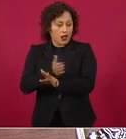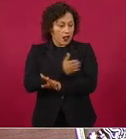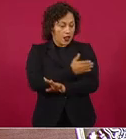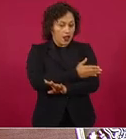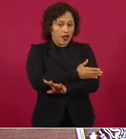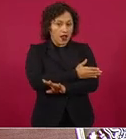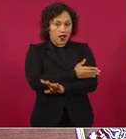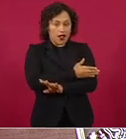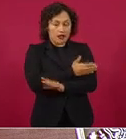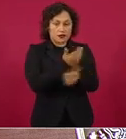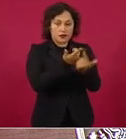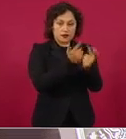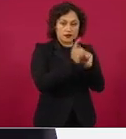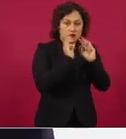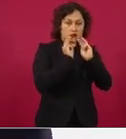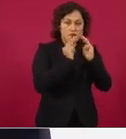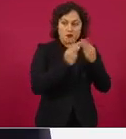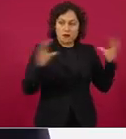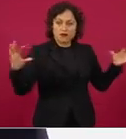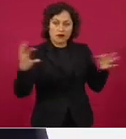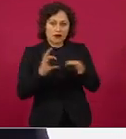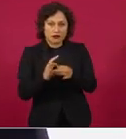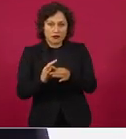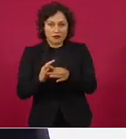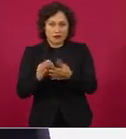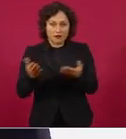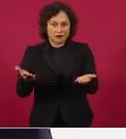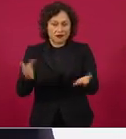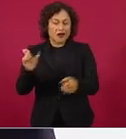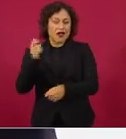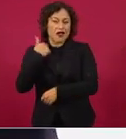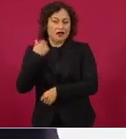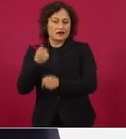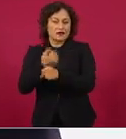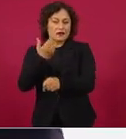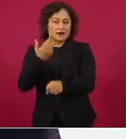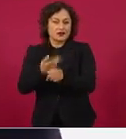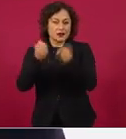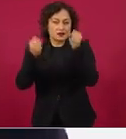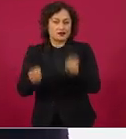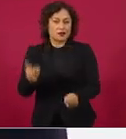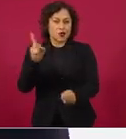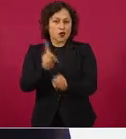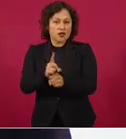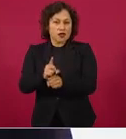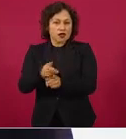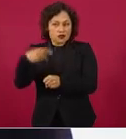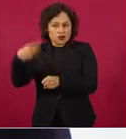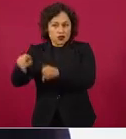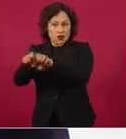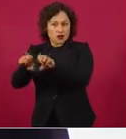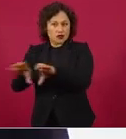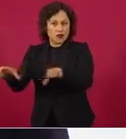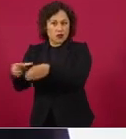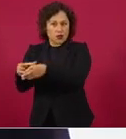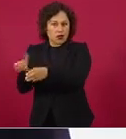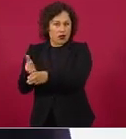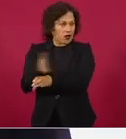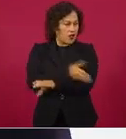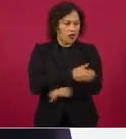con la delincuencia organizada? El secretario de Seguridad Pública y su equipo,